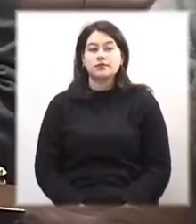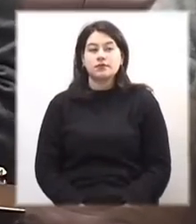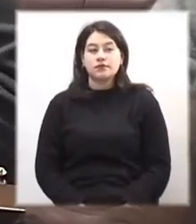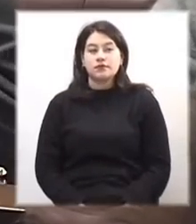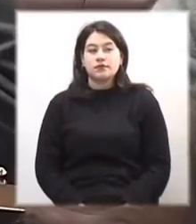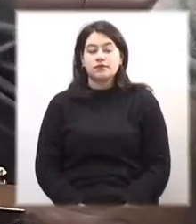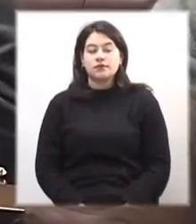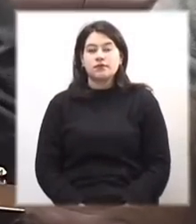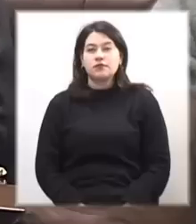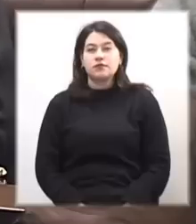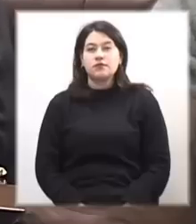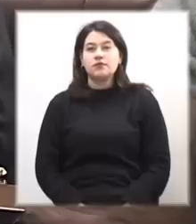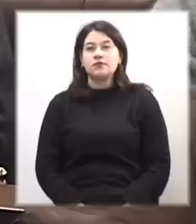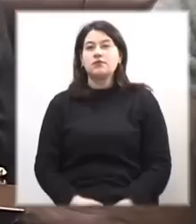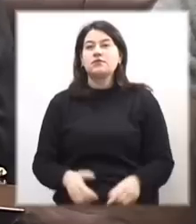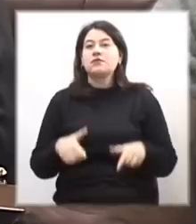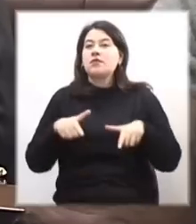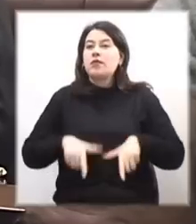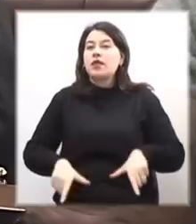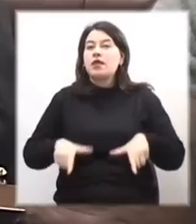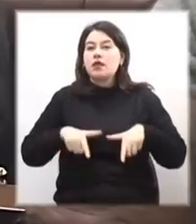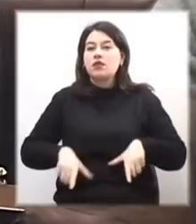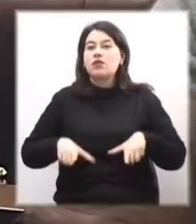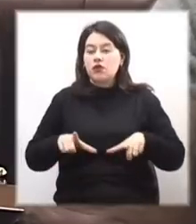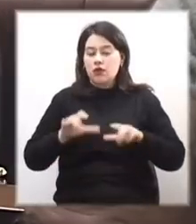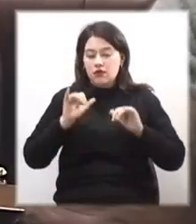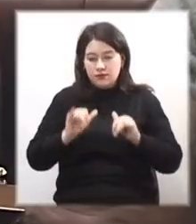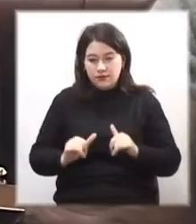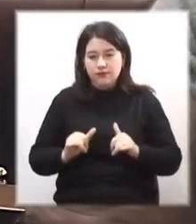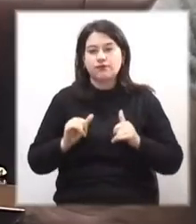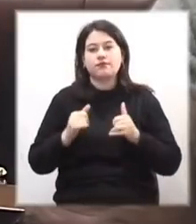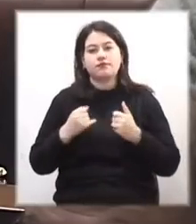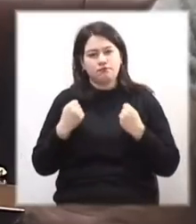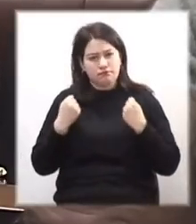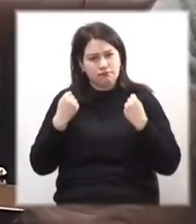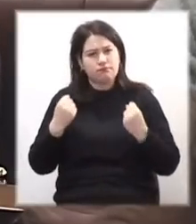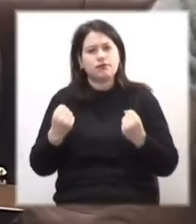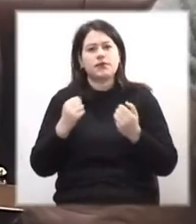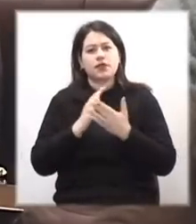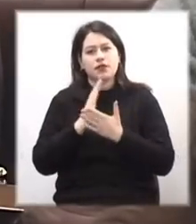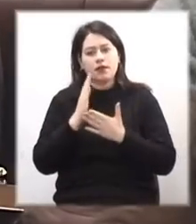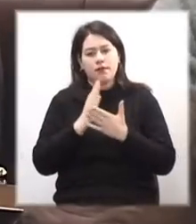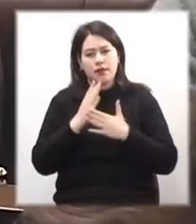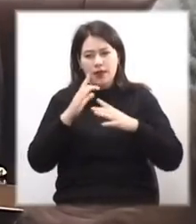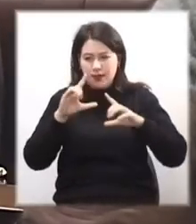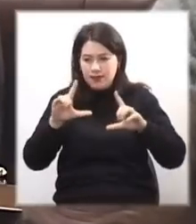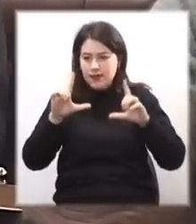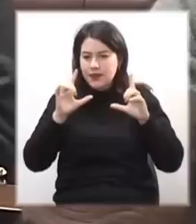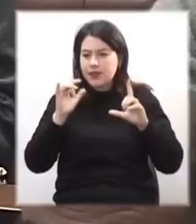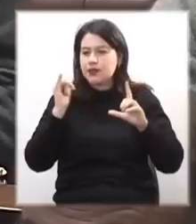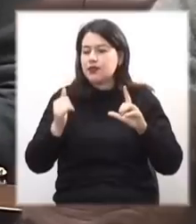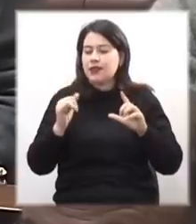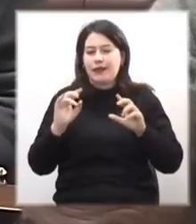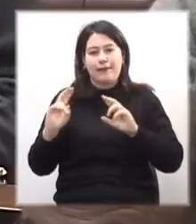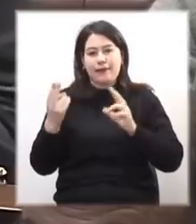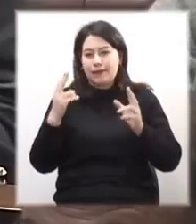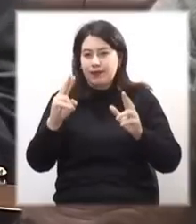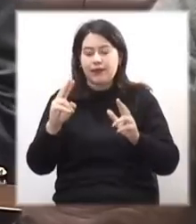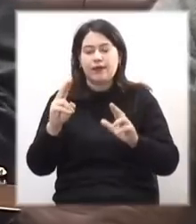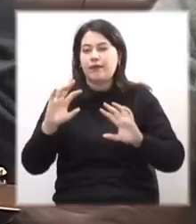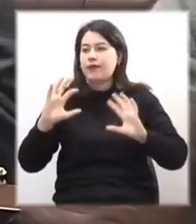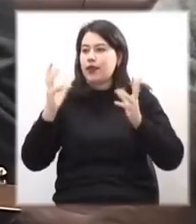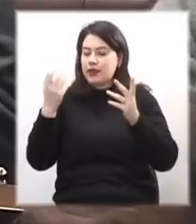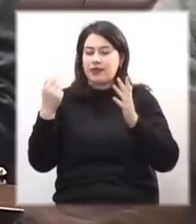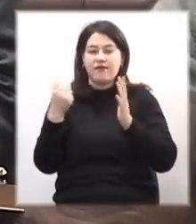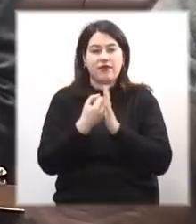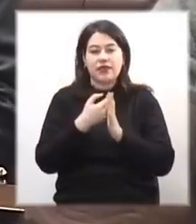Muy por el contrario, el ministro se ha fortalecido y ha salido siempre en la prensa cuando hay un rebrote de las muertes violentas, por ejemplo, en algún fin